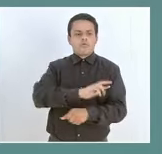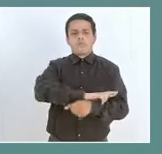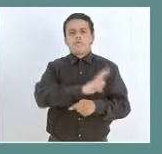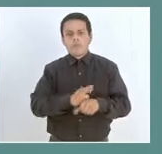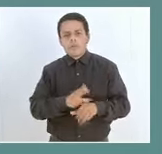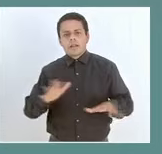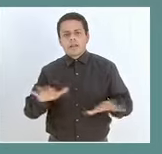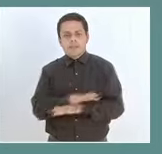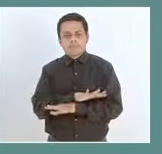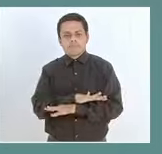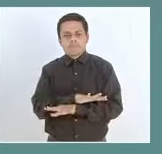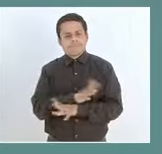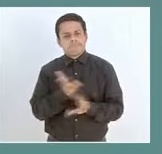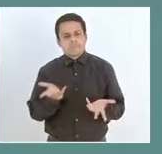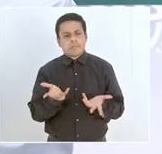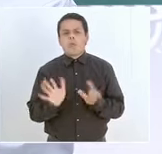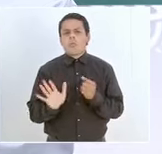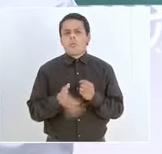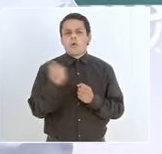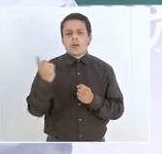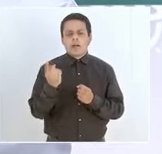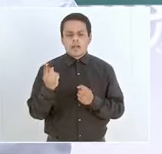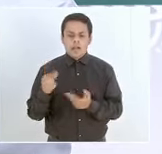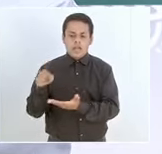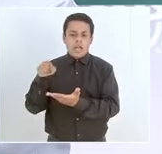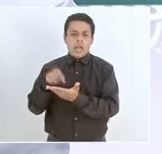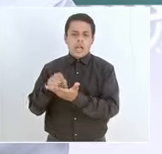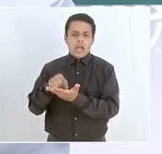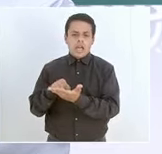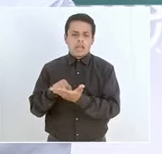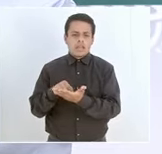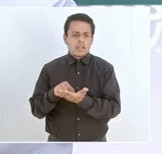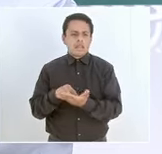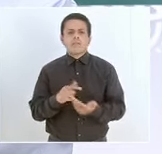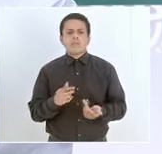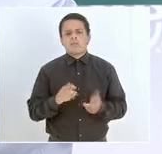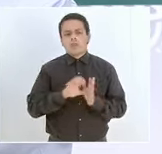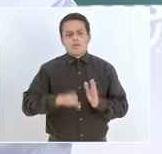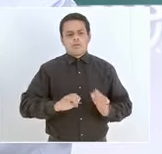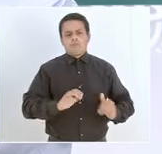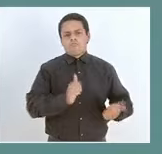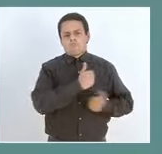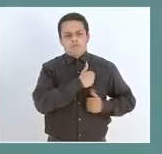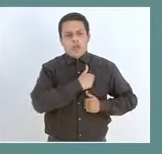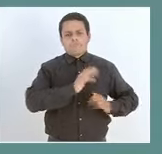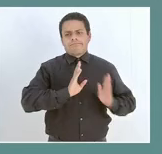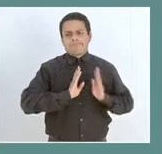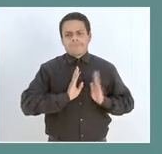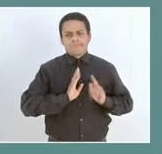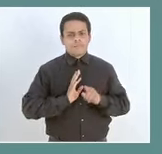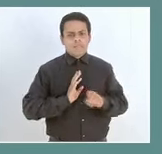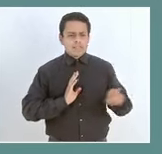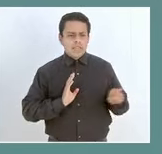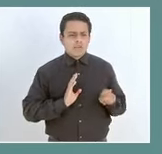porque no se permitía a las Fuerzas Armadas hacer